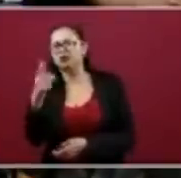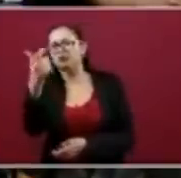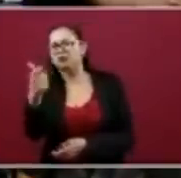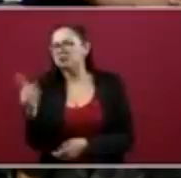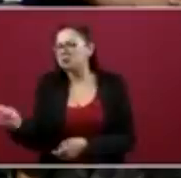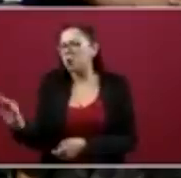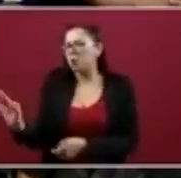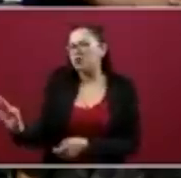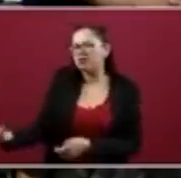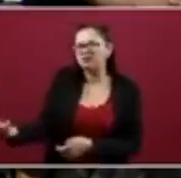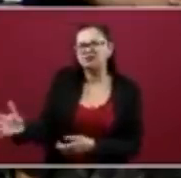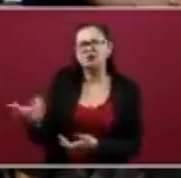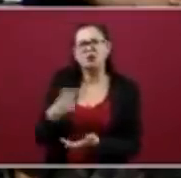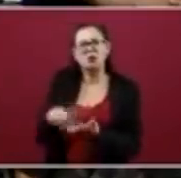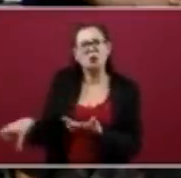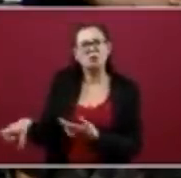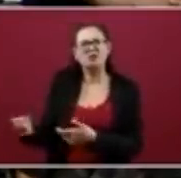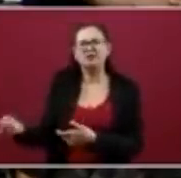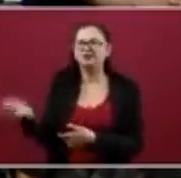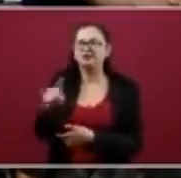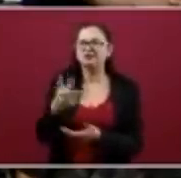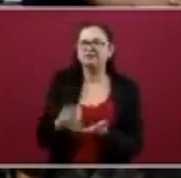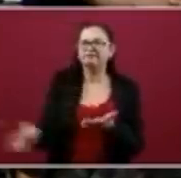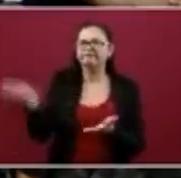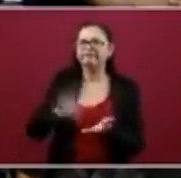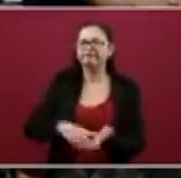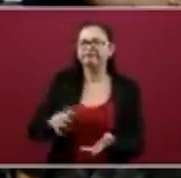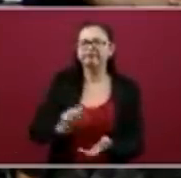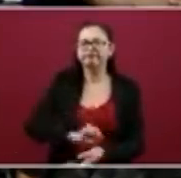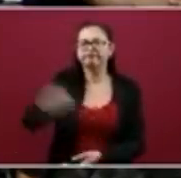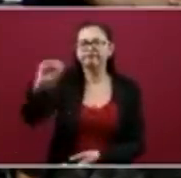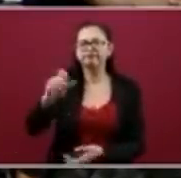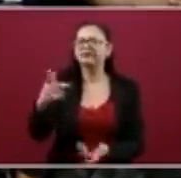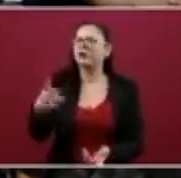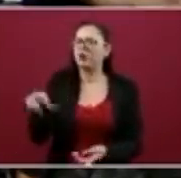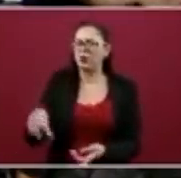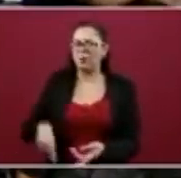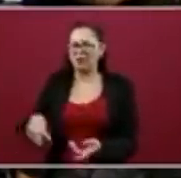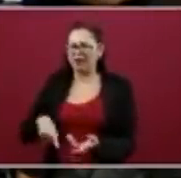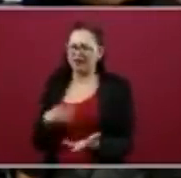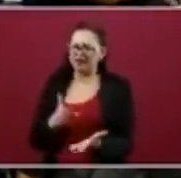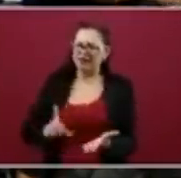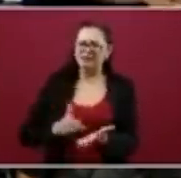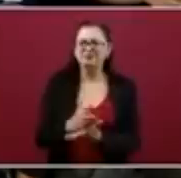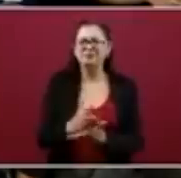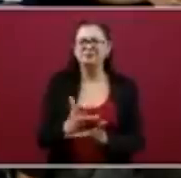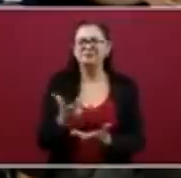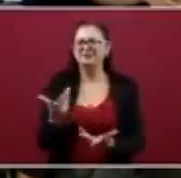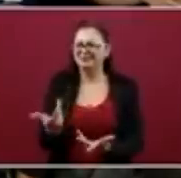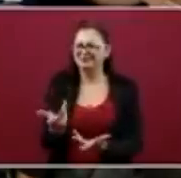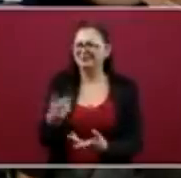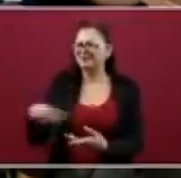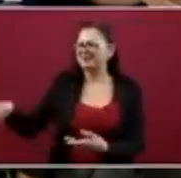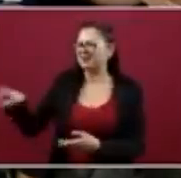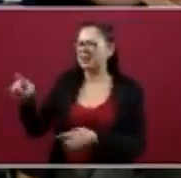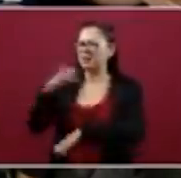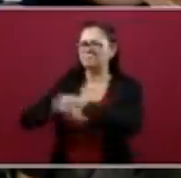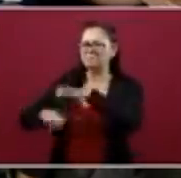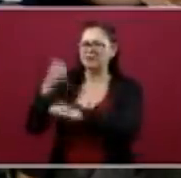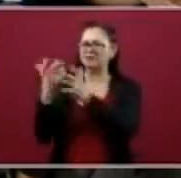pesos. ¿Qué terreno de acción, qué campo de acción tiene el gobierno? ¿Puede hacer algo el gobierno contra estos intermediarios que